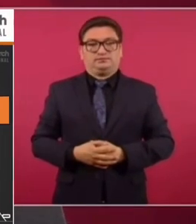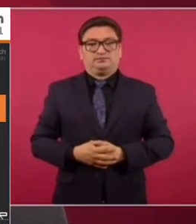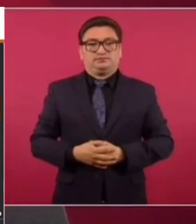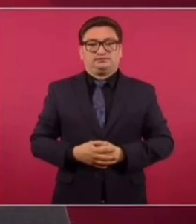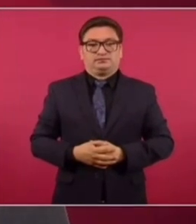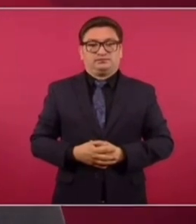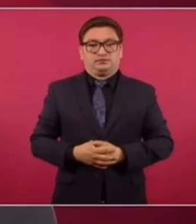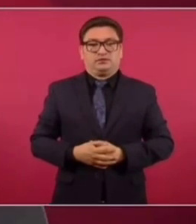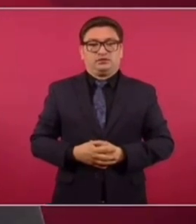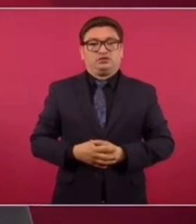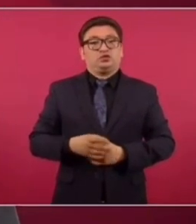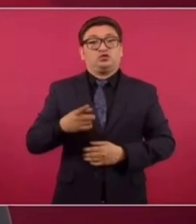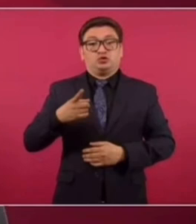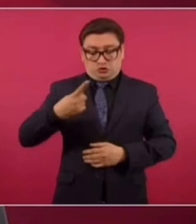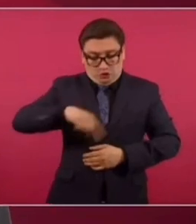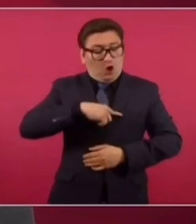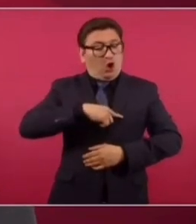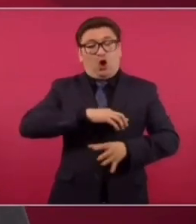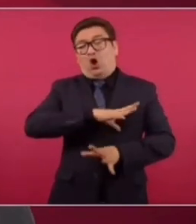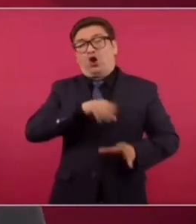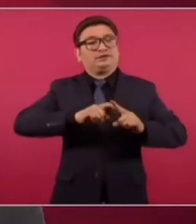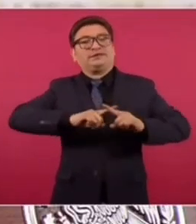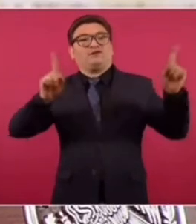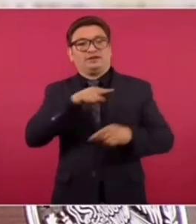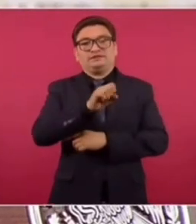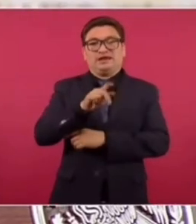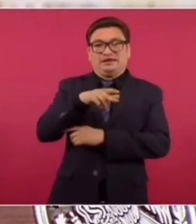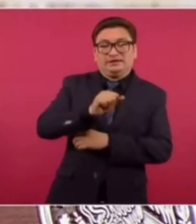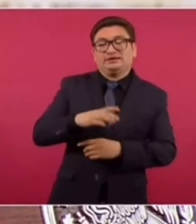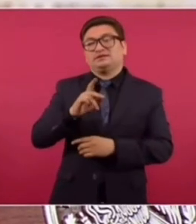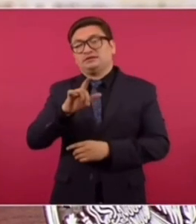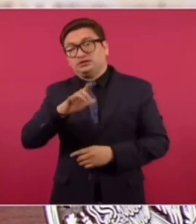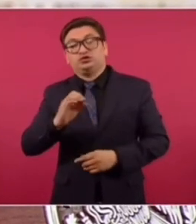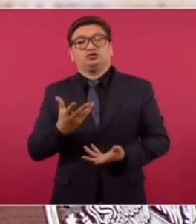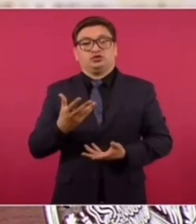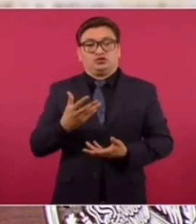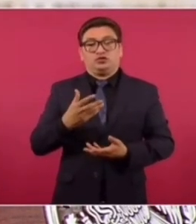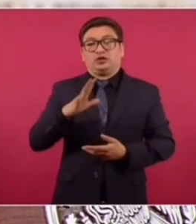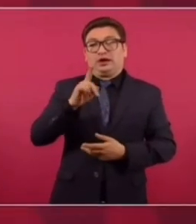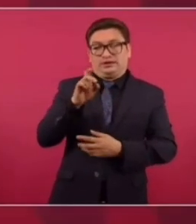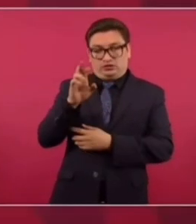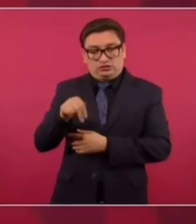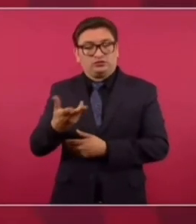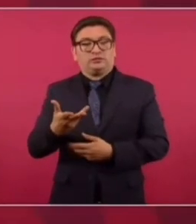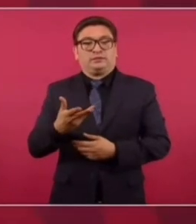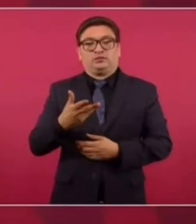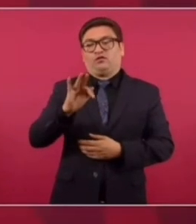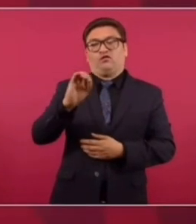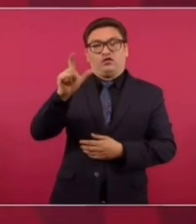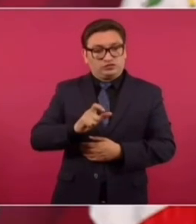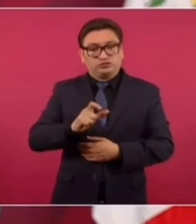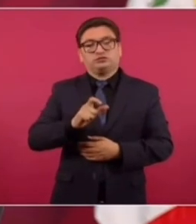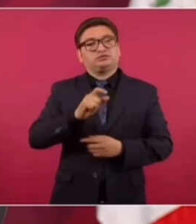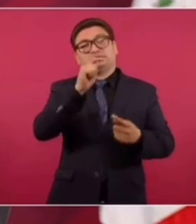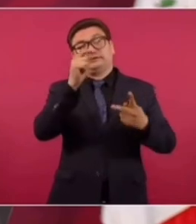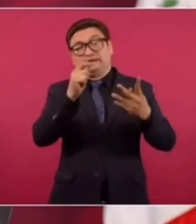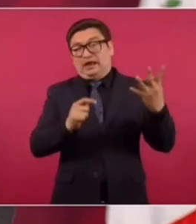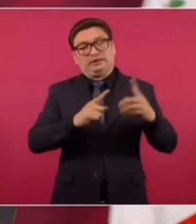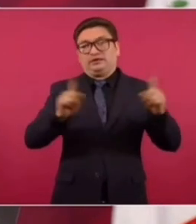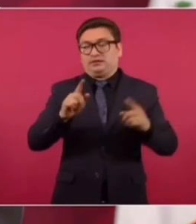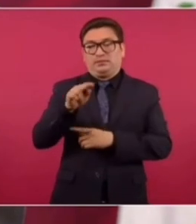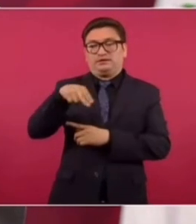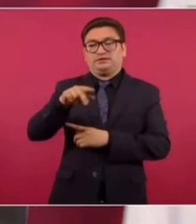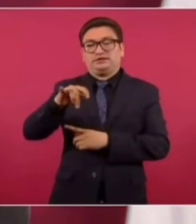mismo somos completamente diferentes a salinas zedillo a calderón a fox